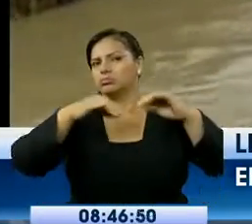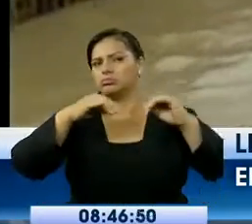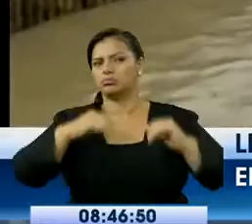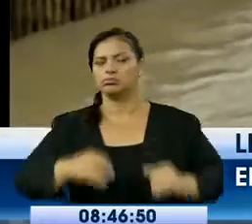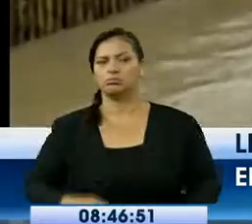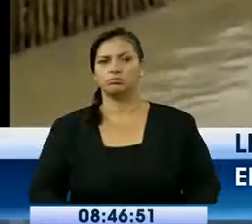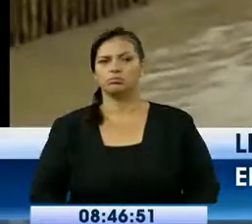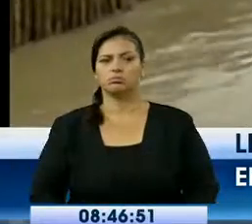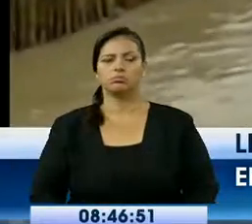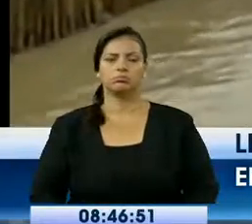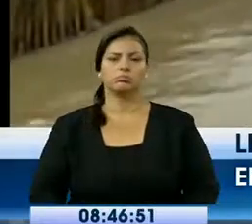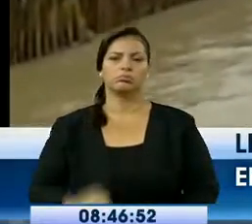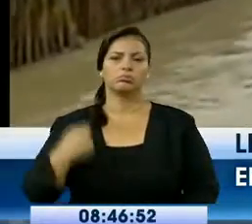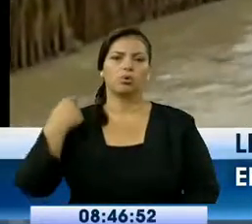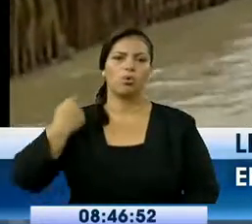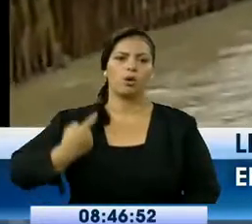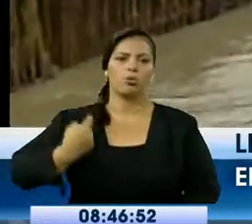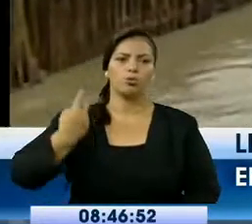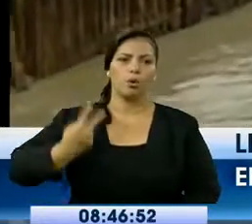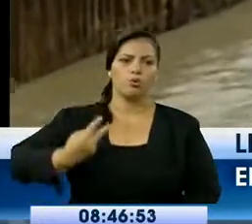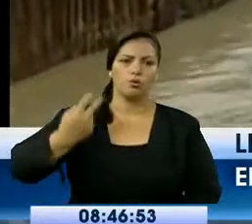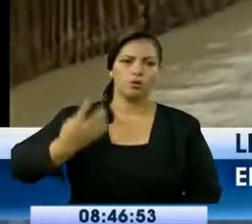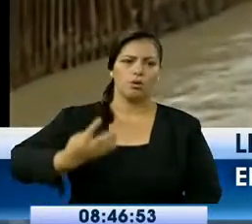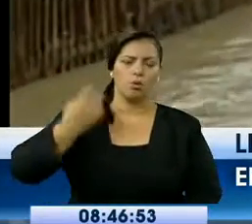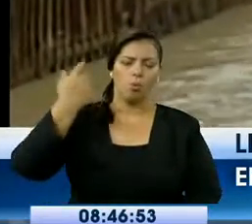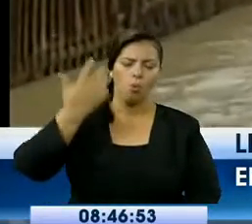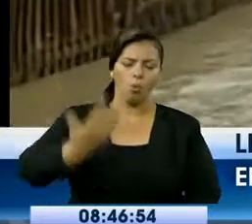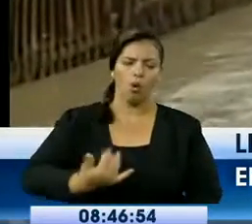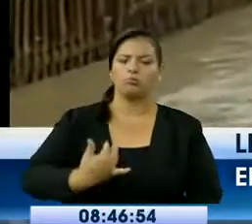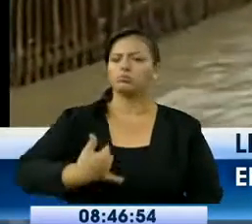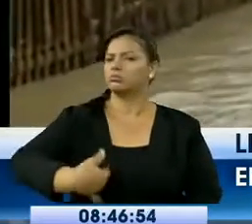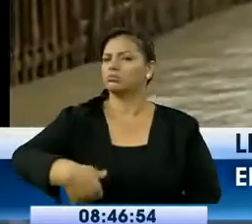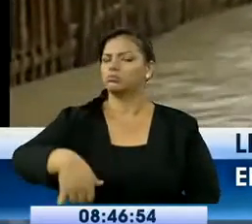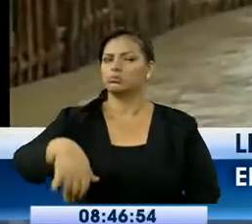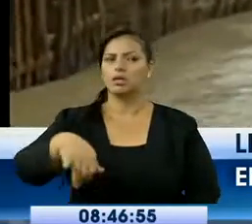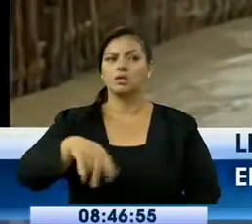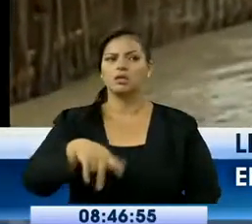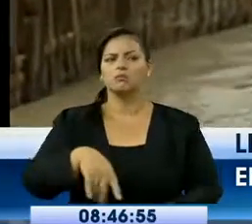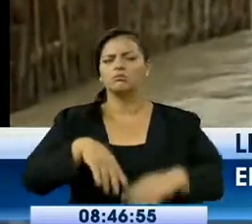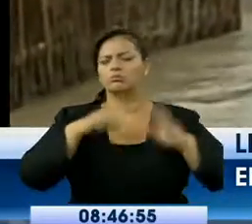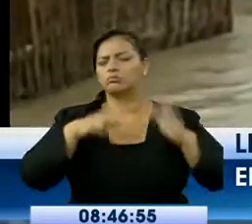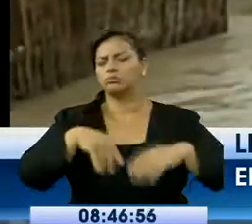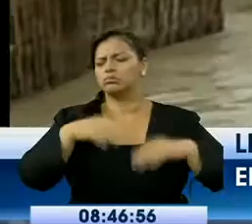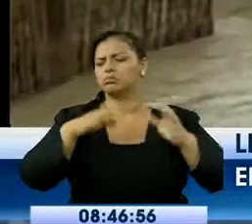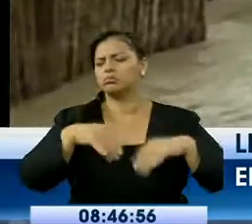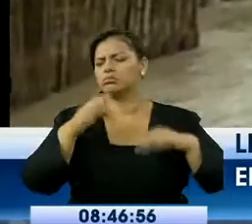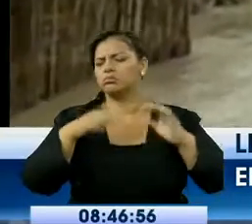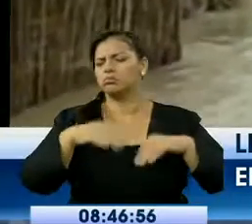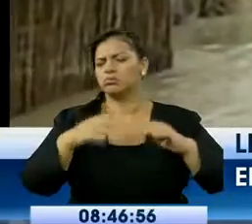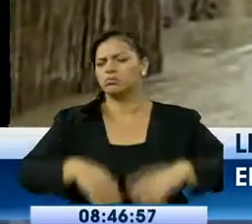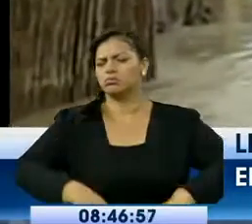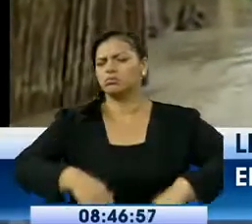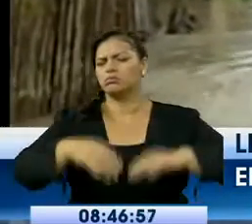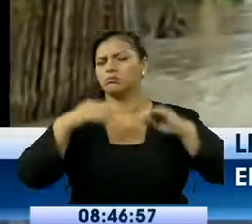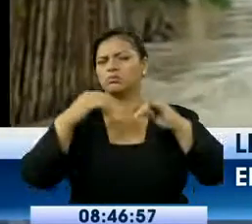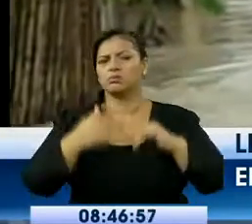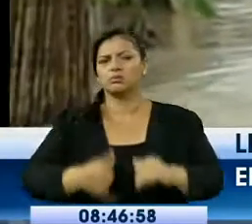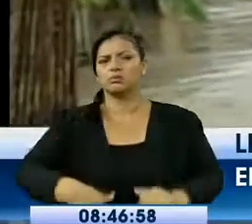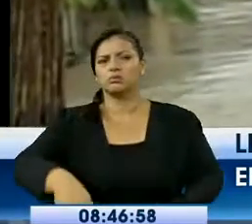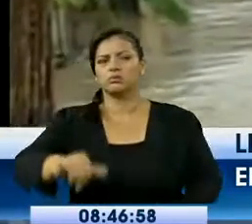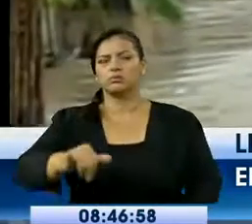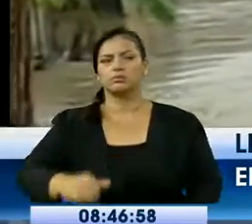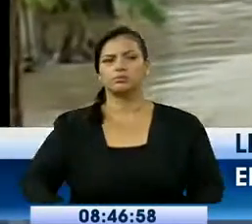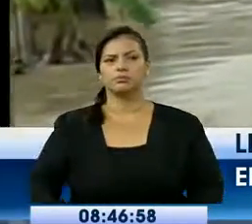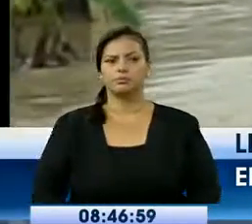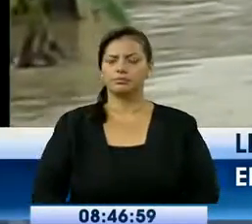ir arriba, tiraron ese río para acá. Y todo, cada vez que llueve, la mínima lluvia es el problema aquí, no podemos ni pasar. Mire los niños cómo andan, ve. O sea, antes